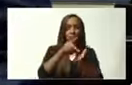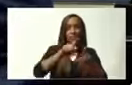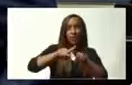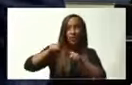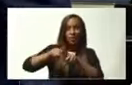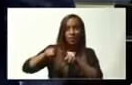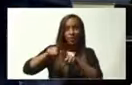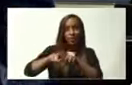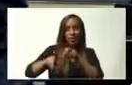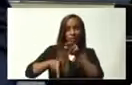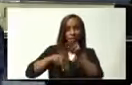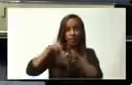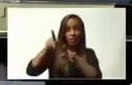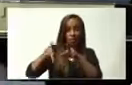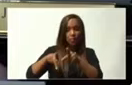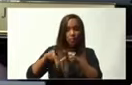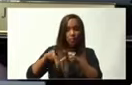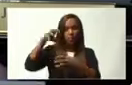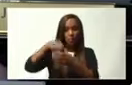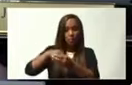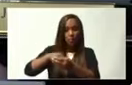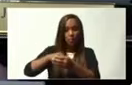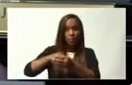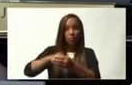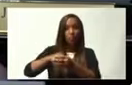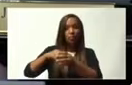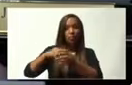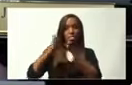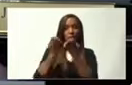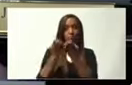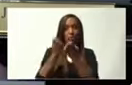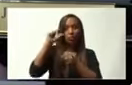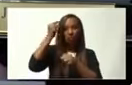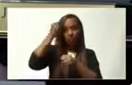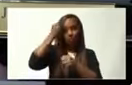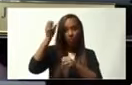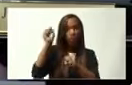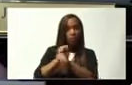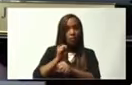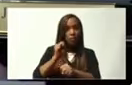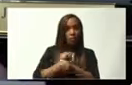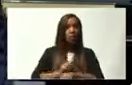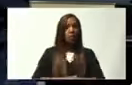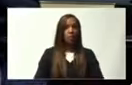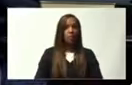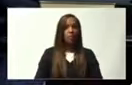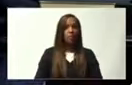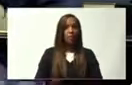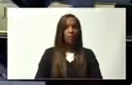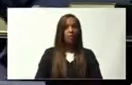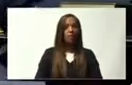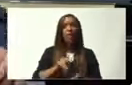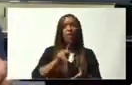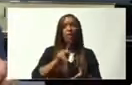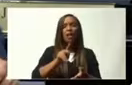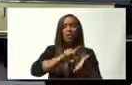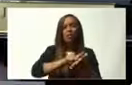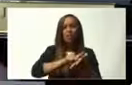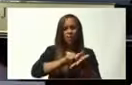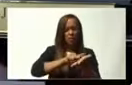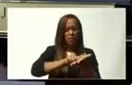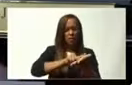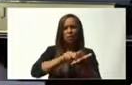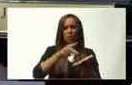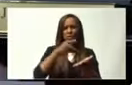soportar el presupuesto, estamos hablando que es para gastarlo en viáticos. Y cuando hablamos